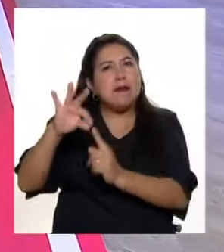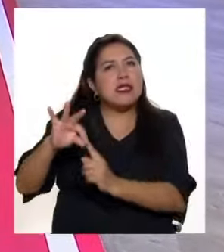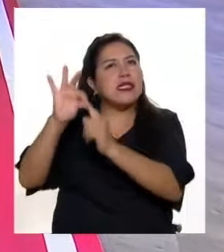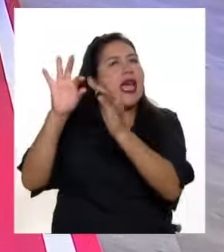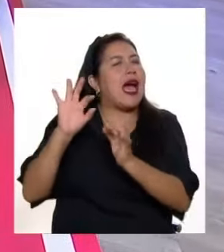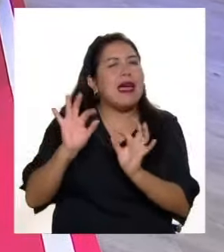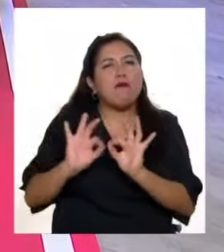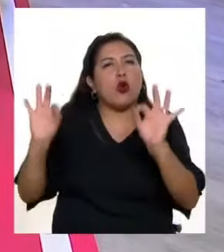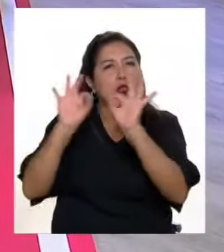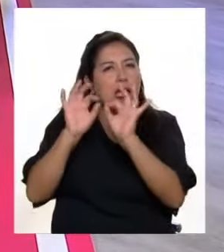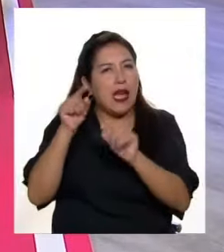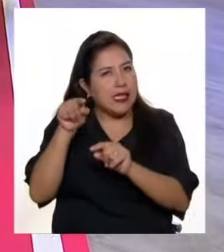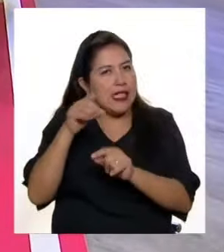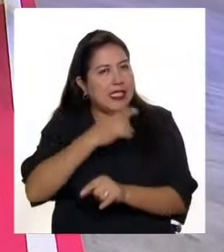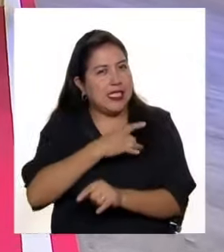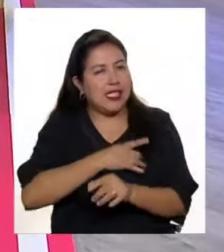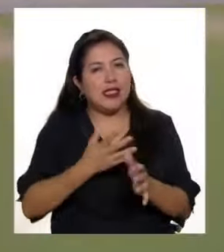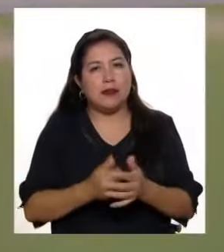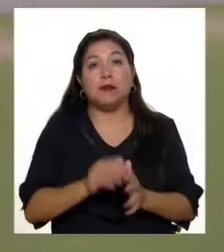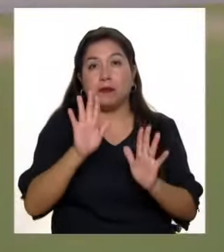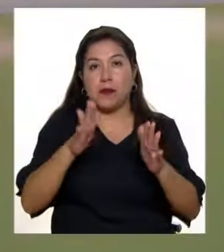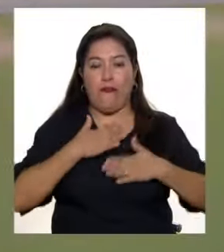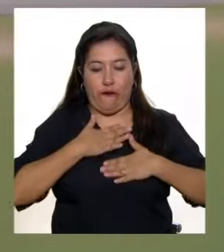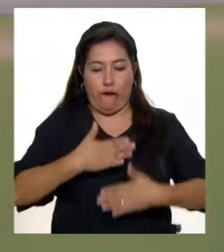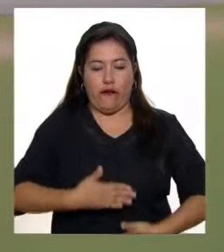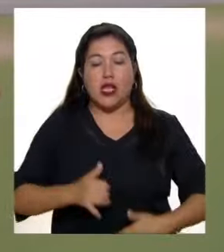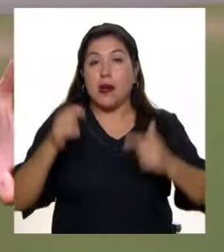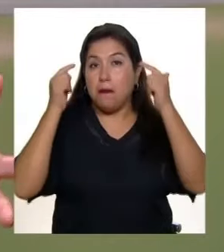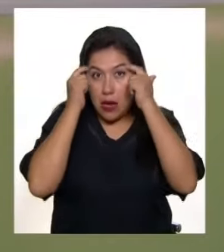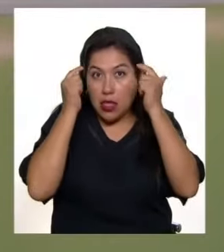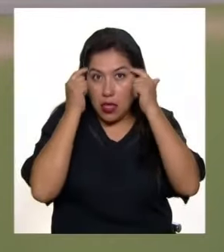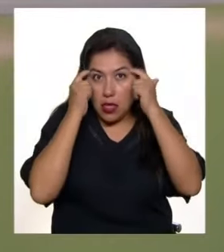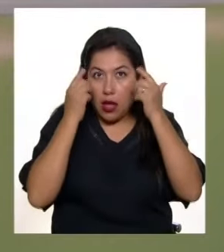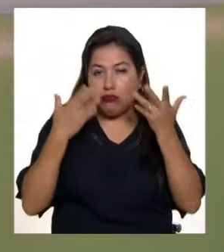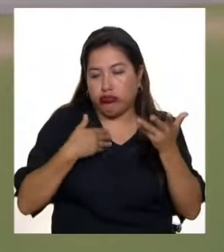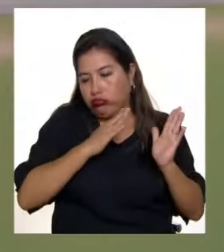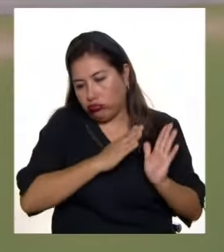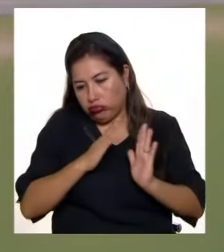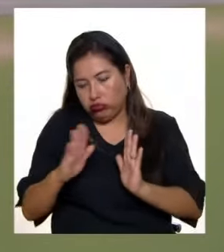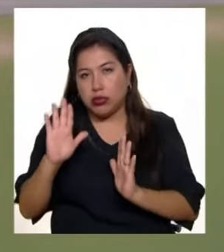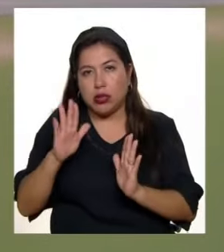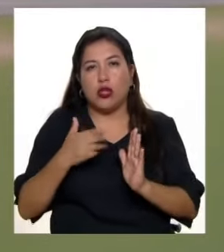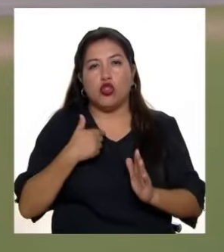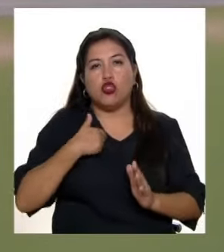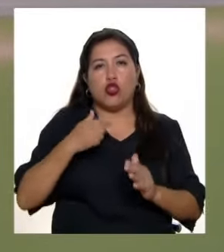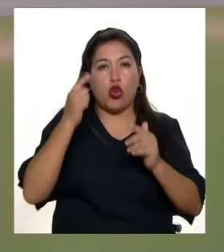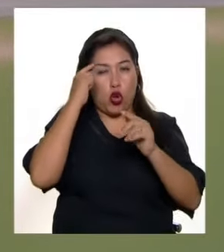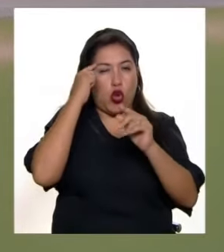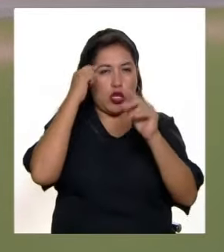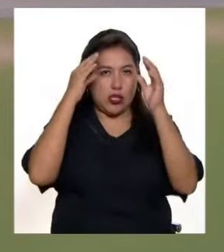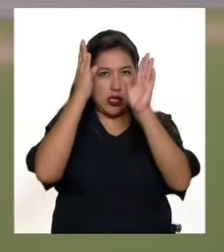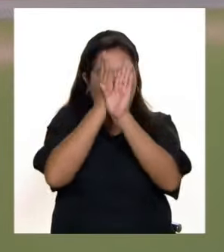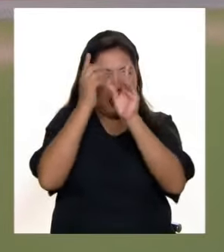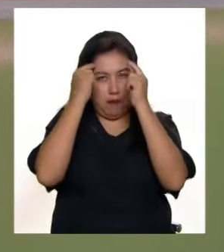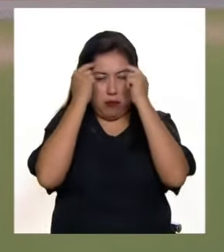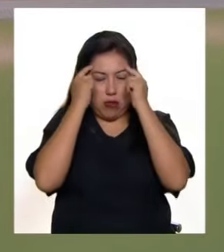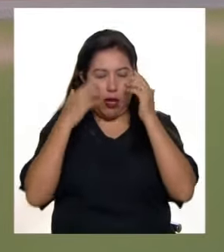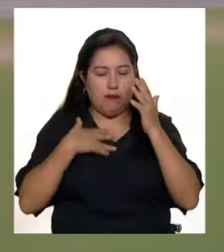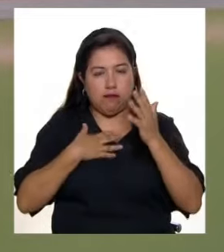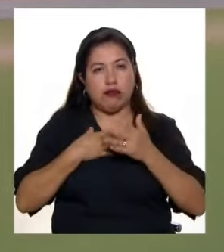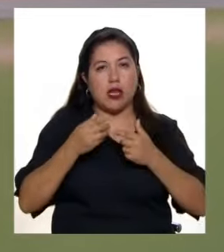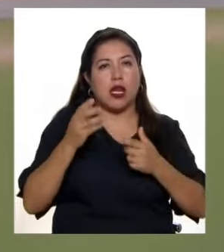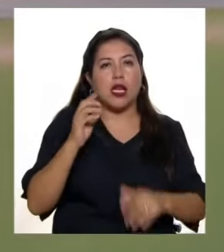Mira, desde lo físico y lo mental. Ahora, como te he visitado algunas veces y te hablé, yo soy psicoterapeuta. Sería hermoso que yo